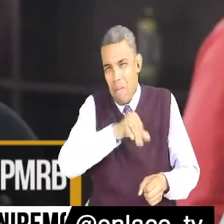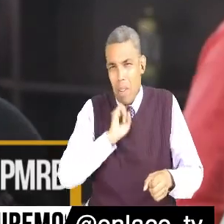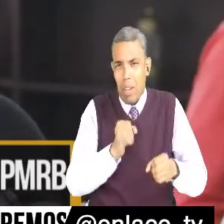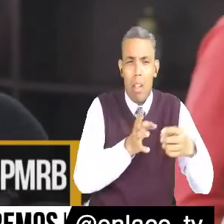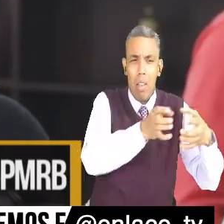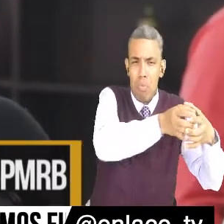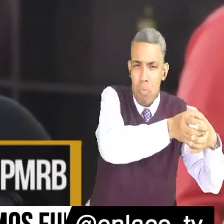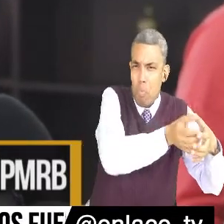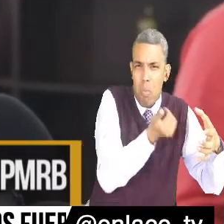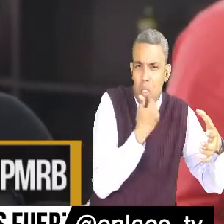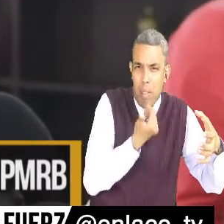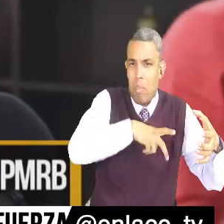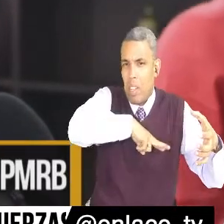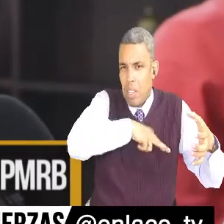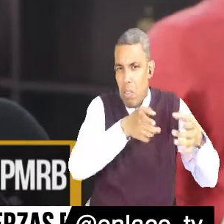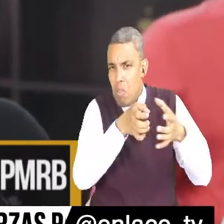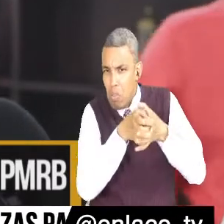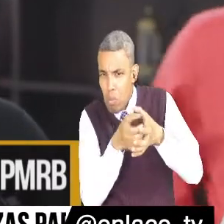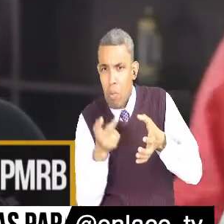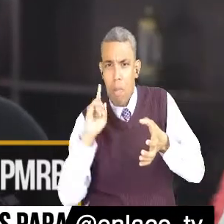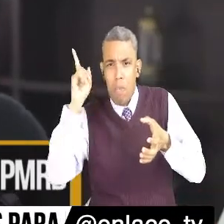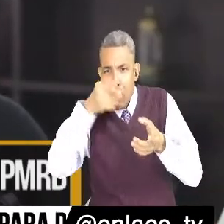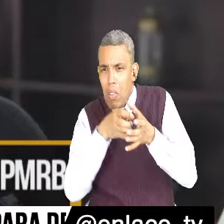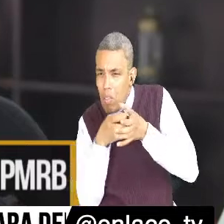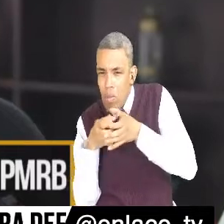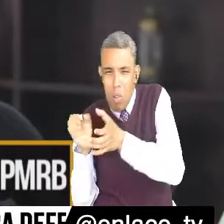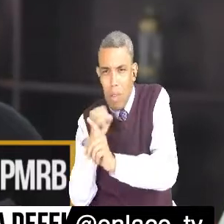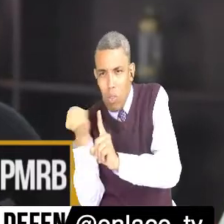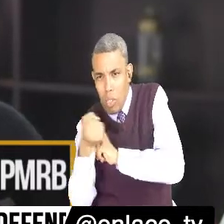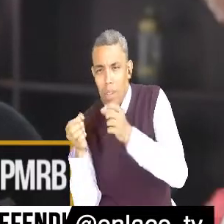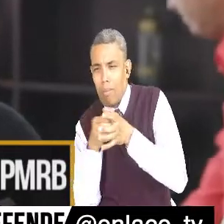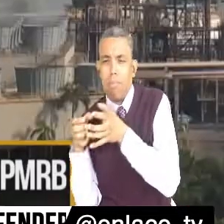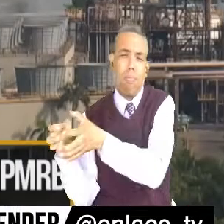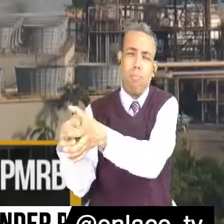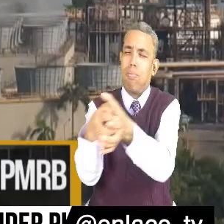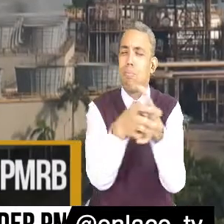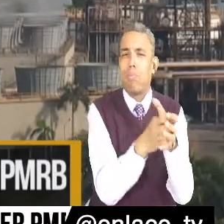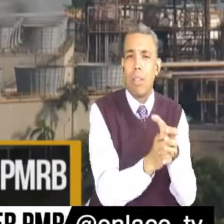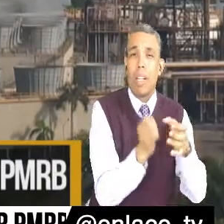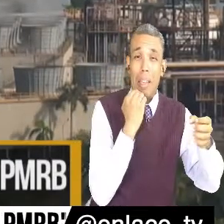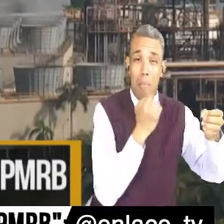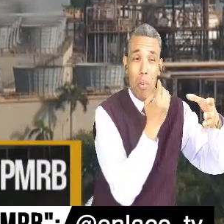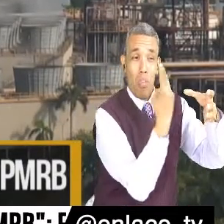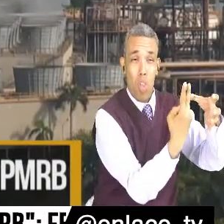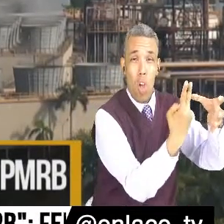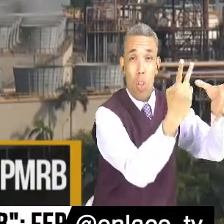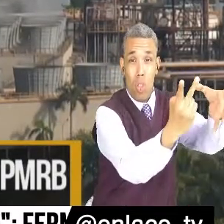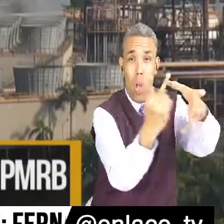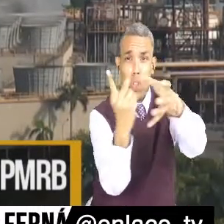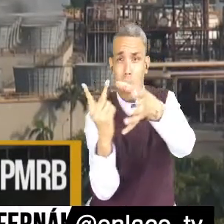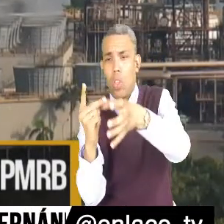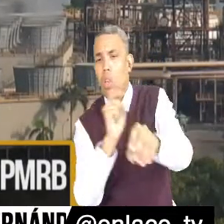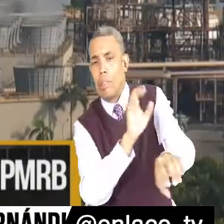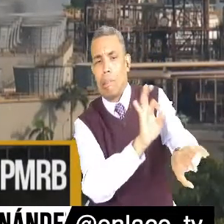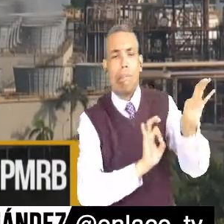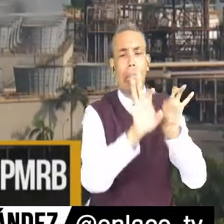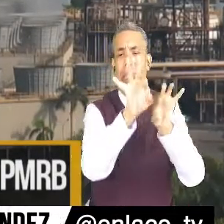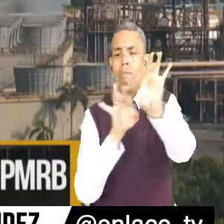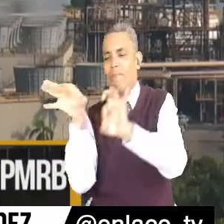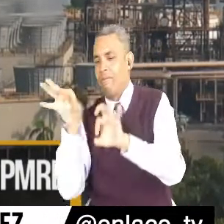próximo lunes a las 2 de la tarde para hacer toda una programación en este primer semestre. Si después de